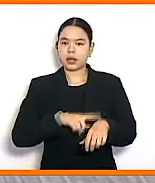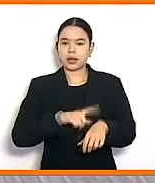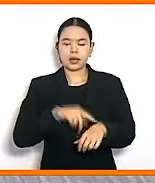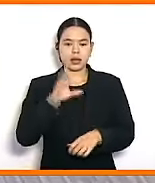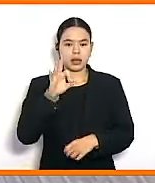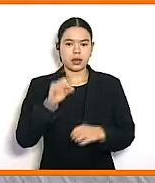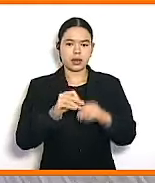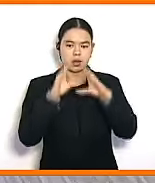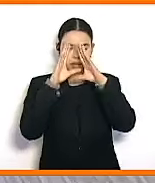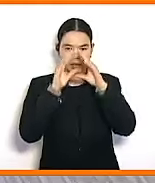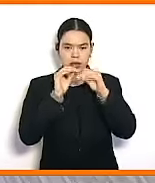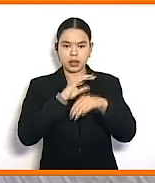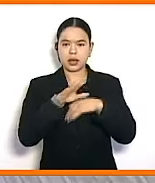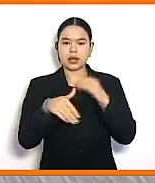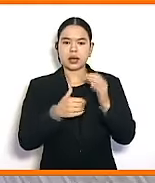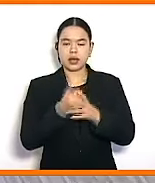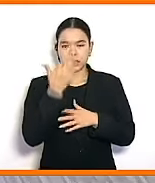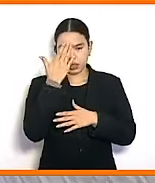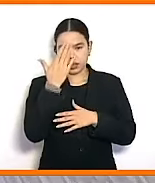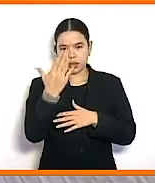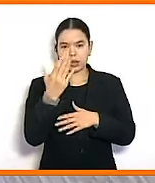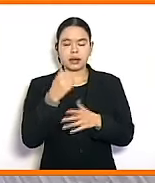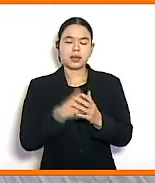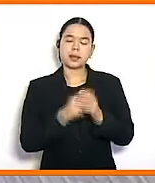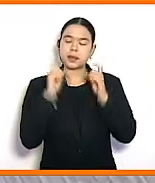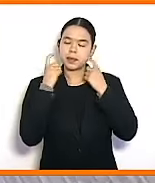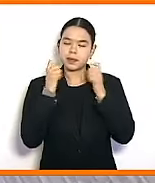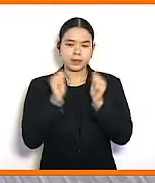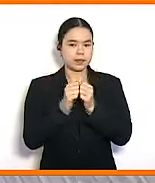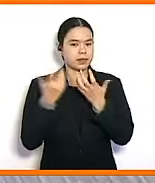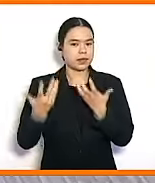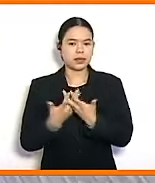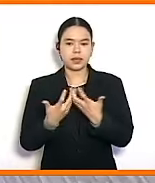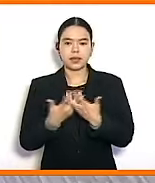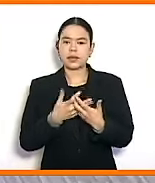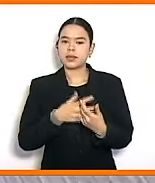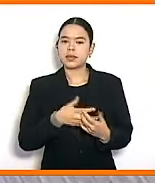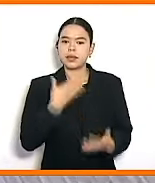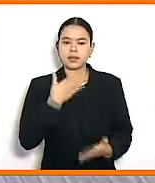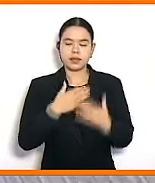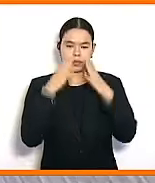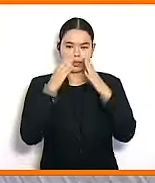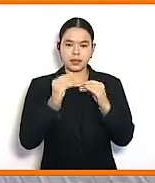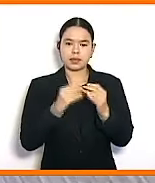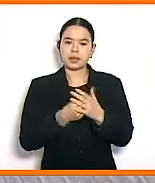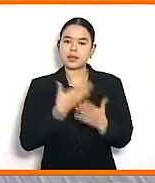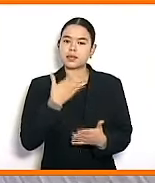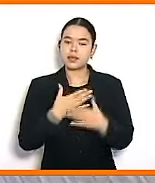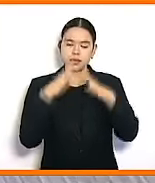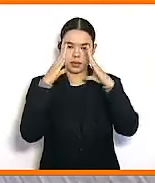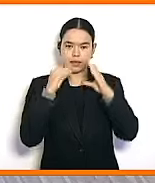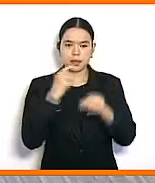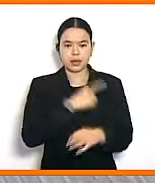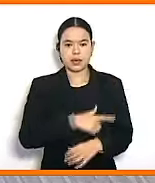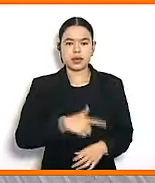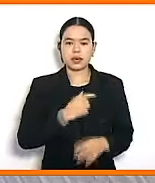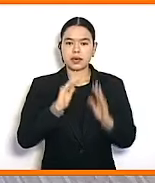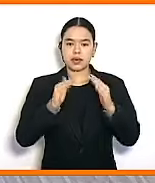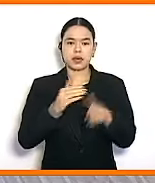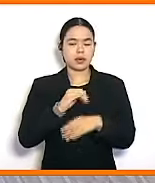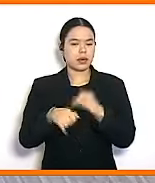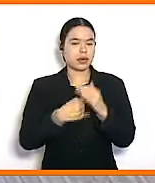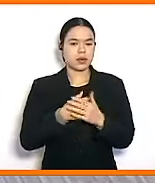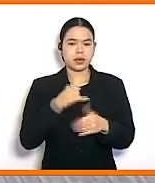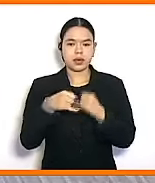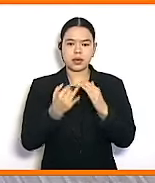en punto de la noche. Te saluda Tatiana Varela en compañía de Marbella Varela. Buenas noches, Marbella. Muy buenas noches, Tatiana, y bienvenido a cada uno de